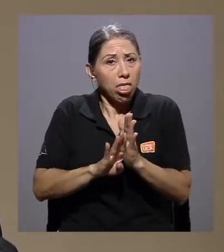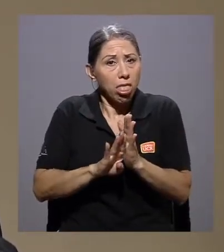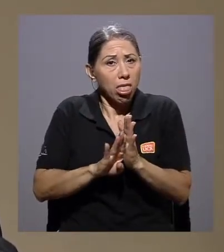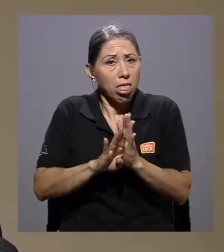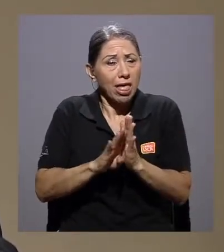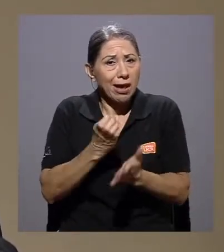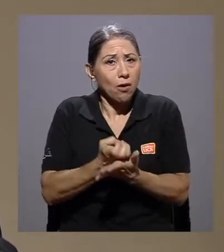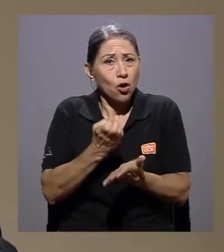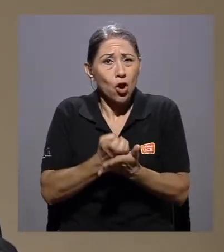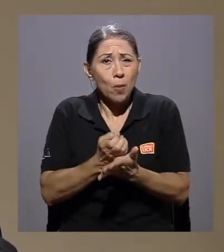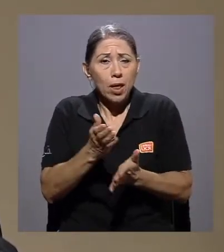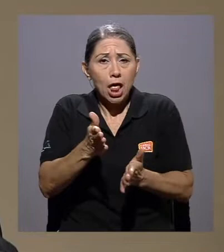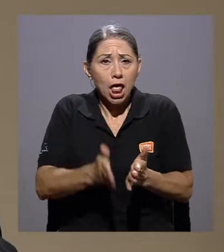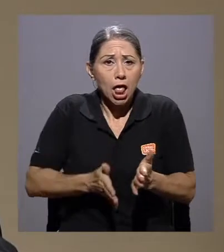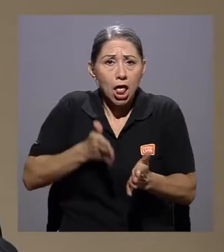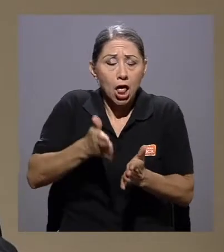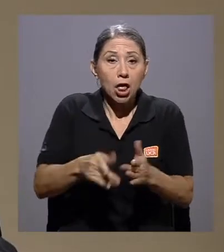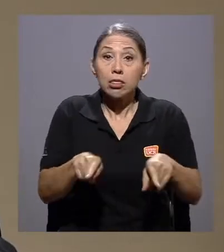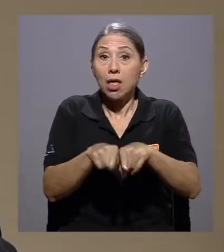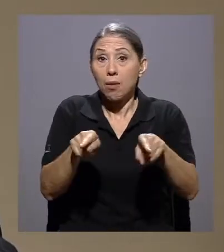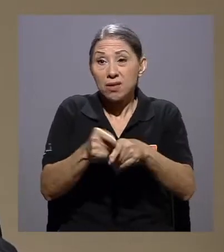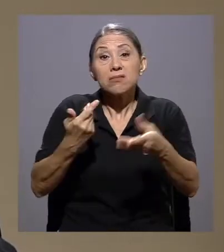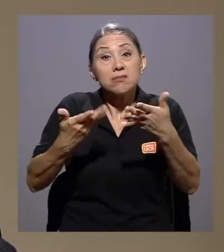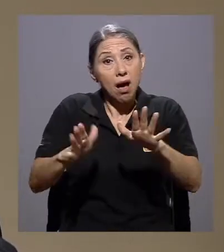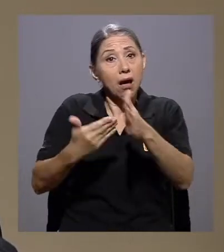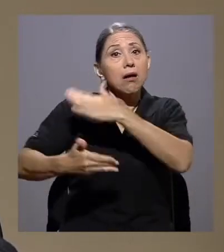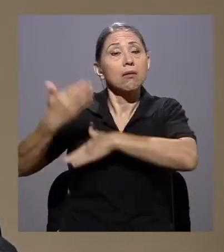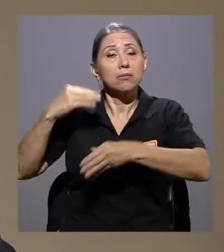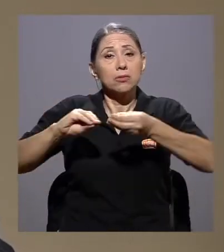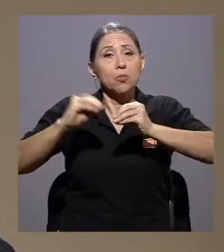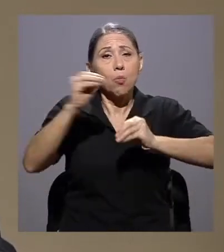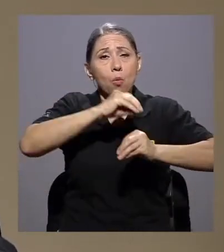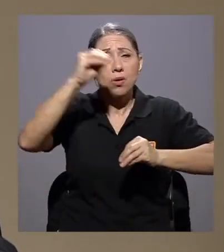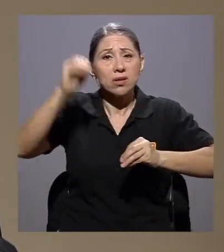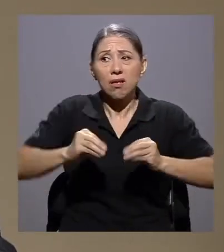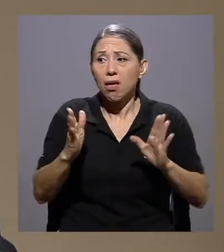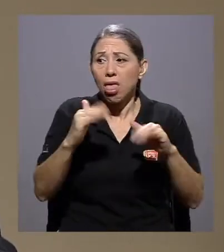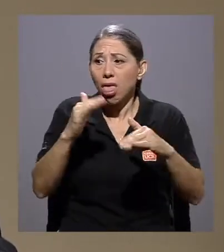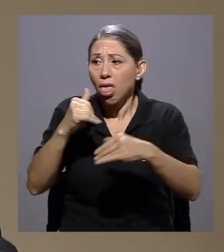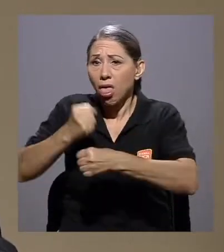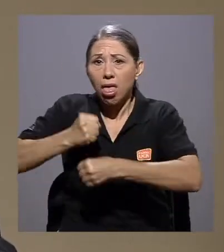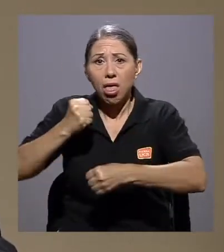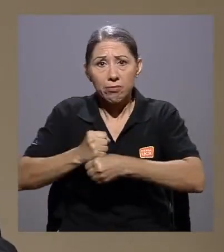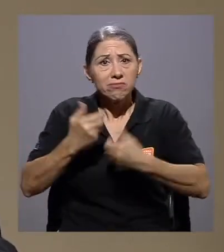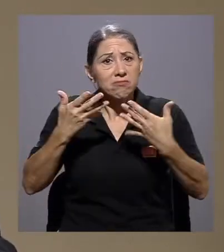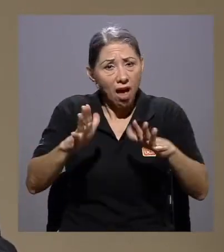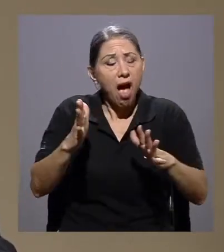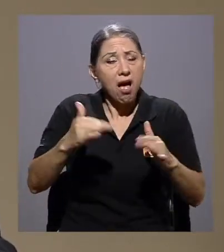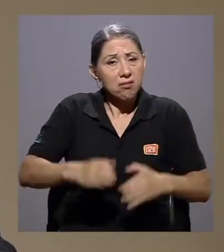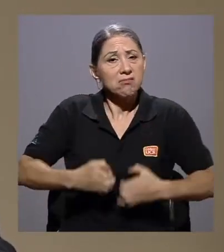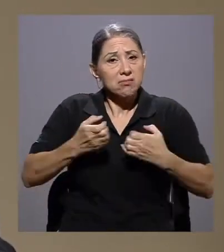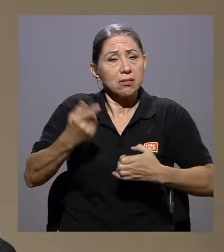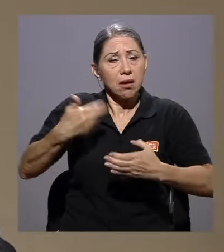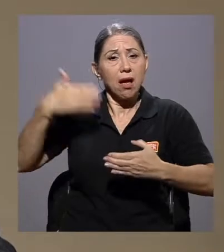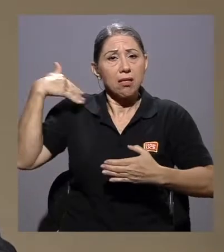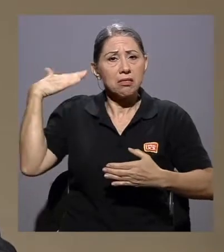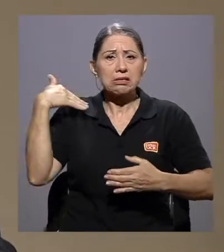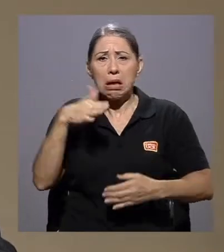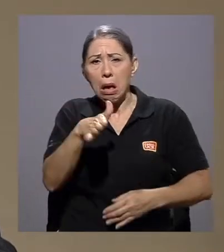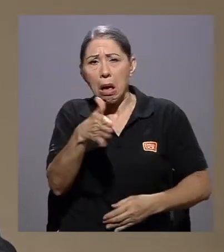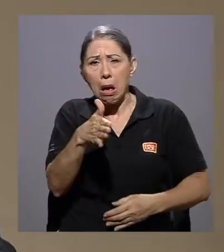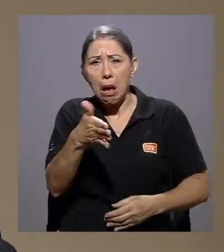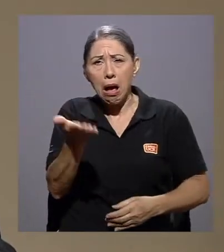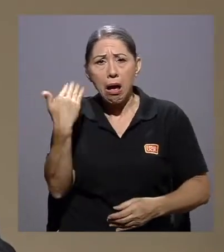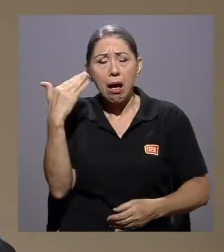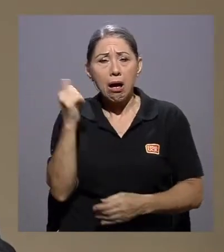económico y de alta tasa de desempleo abierto. Una tasa de desempleo que